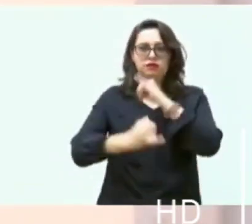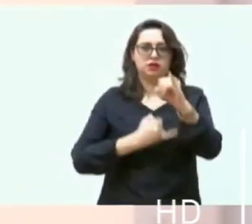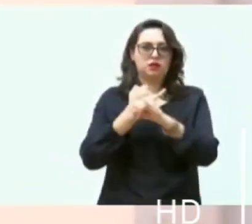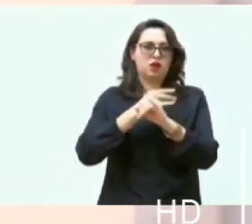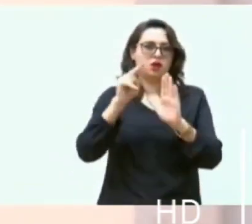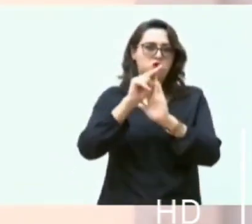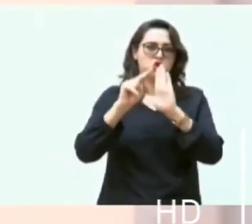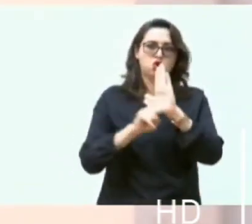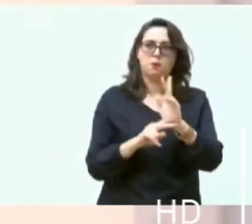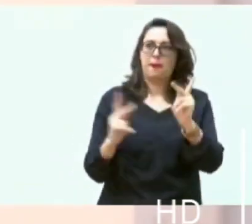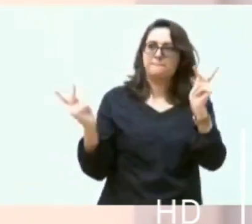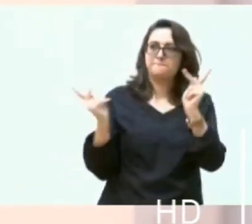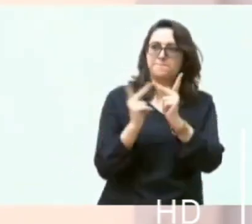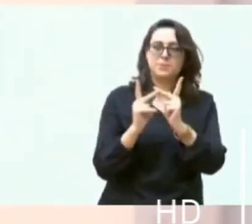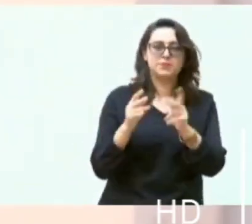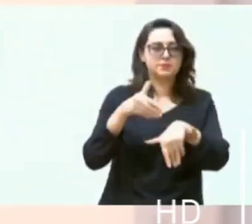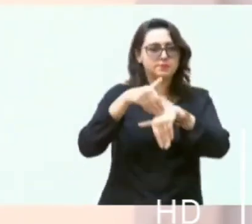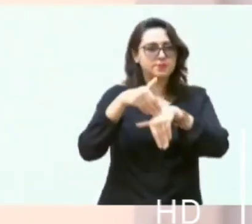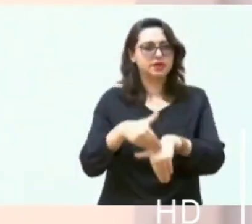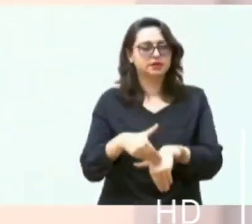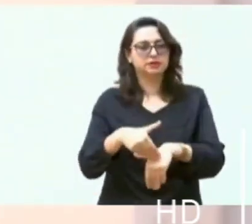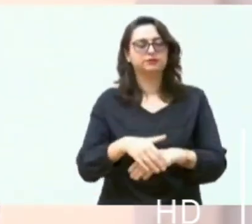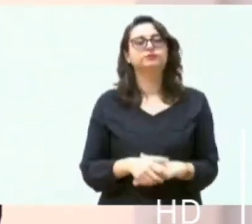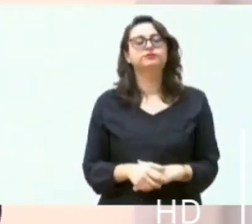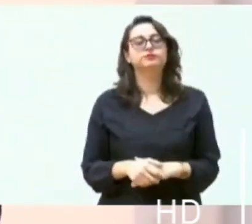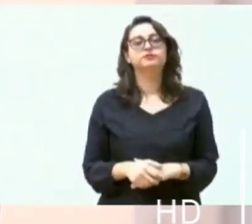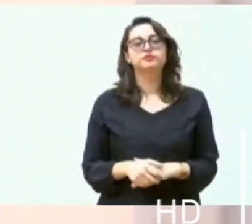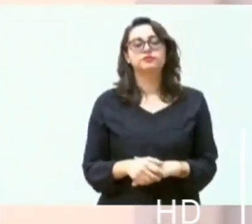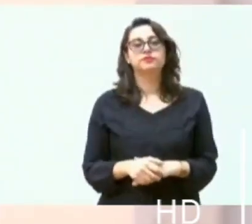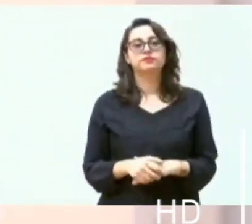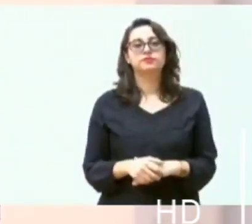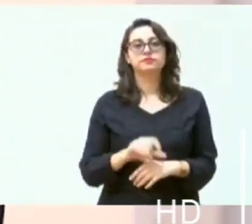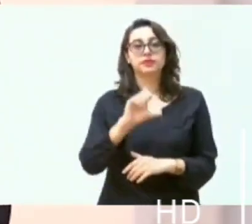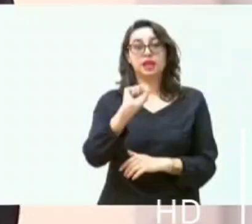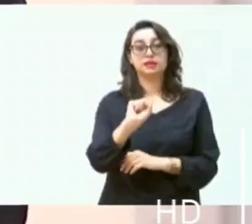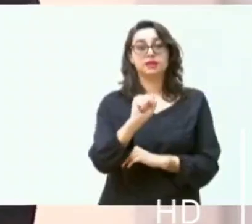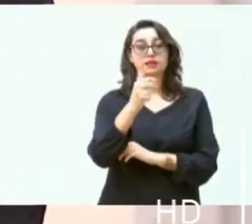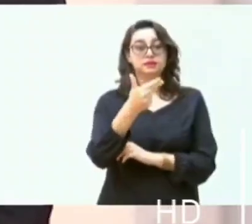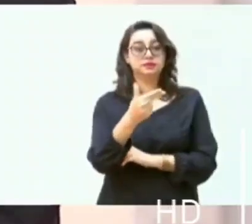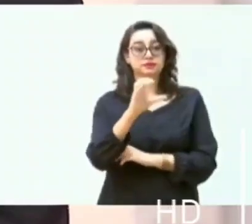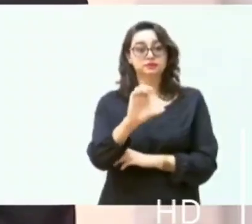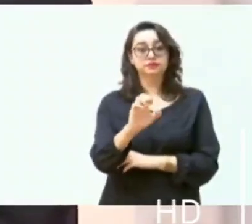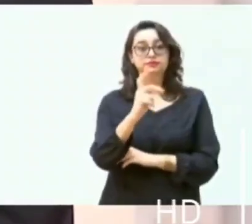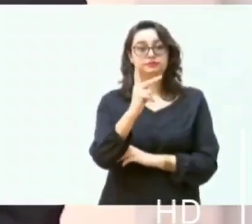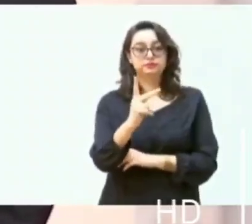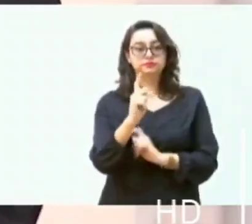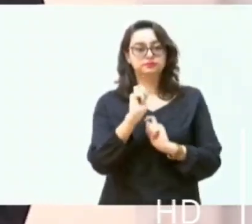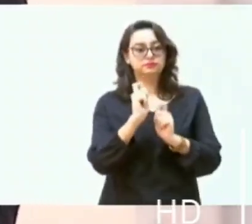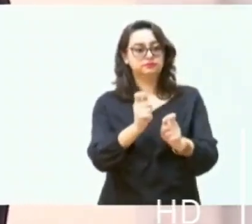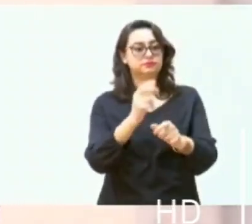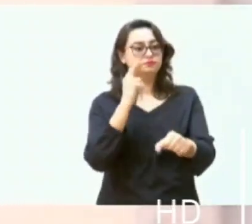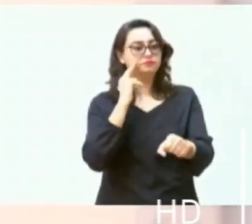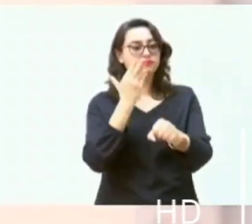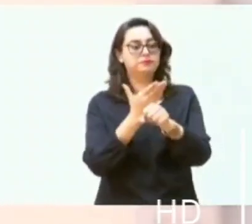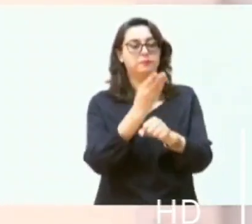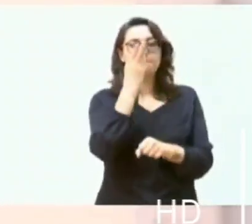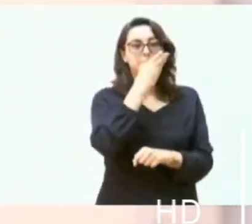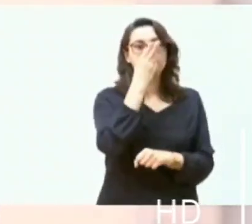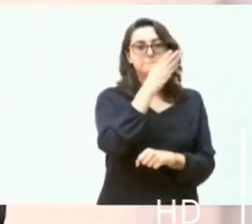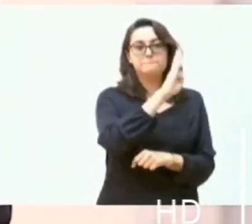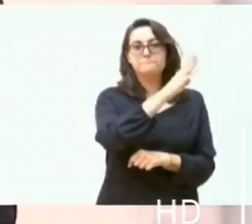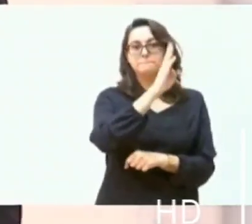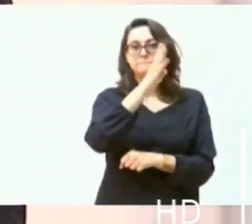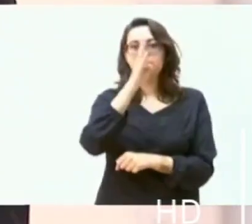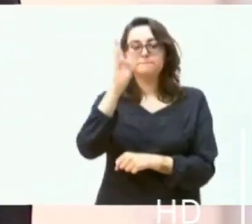internacionales. La Secretaría de Hacienda, por otra parte, tiene a su cargo la Biblioteca Miguel Lerdo